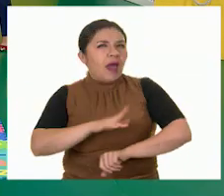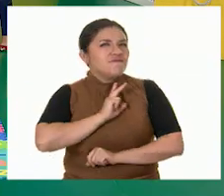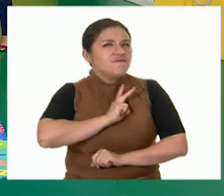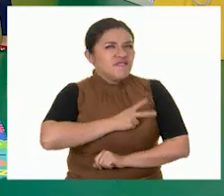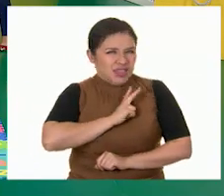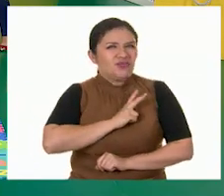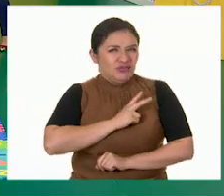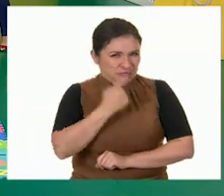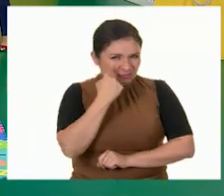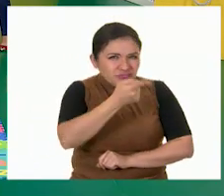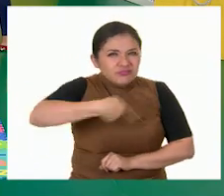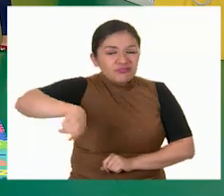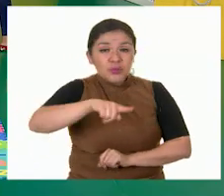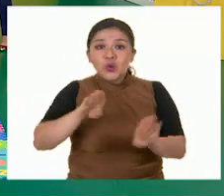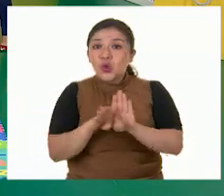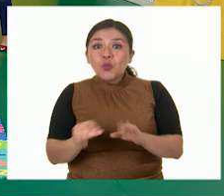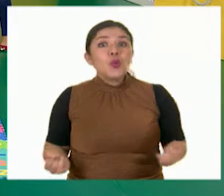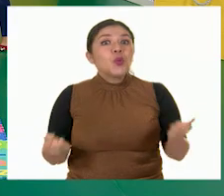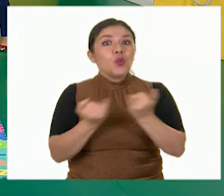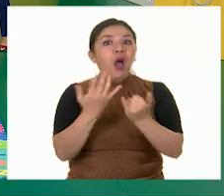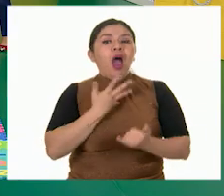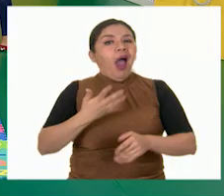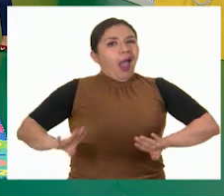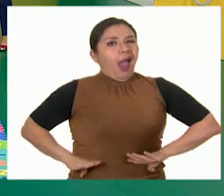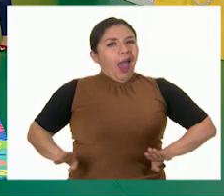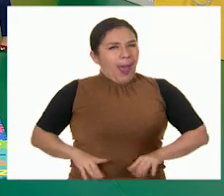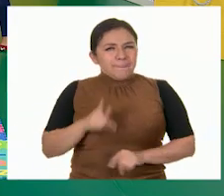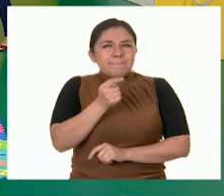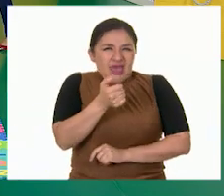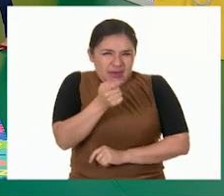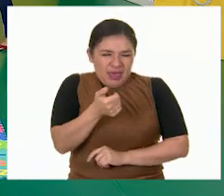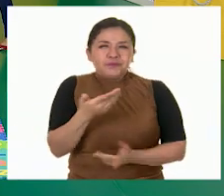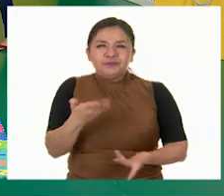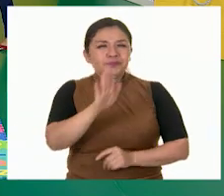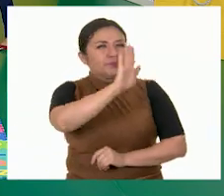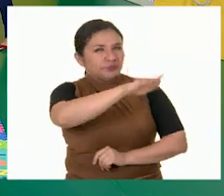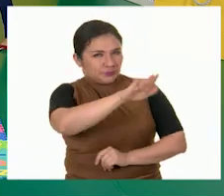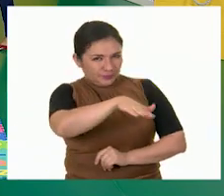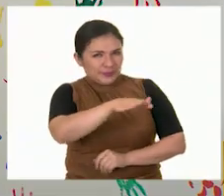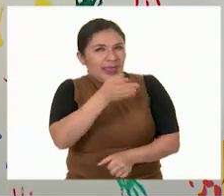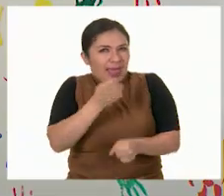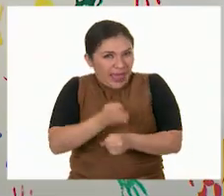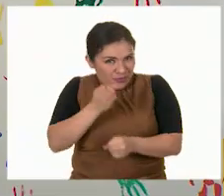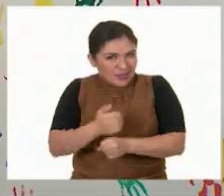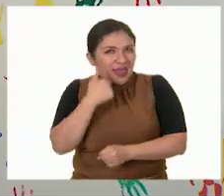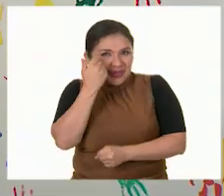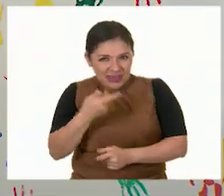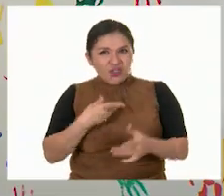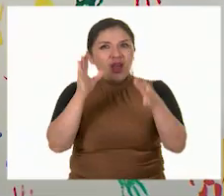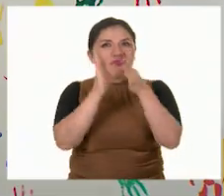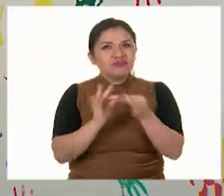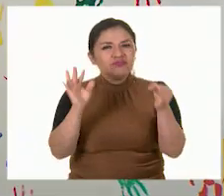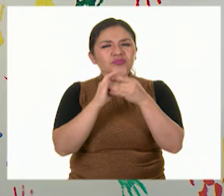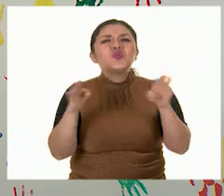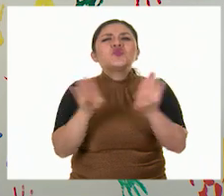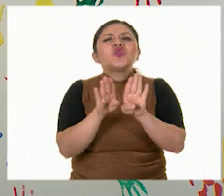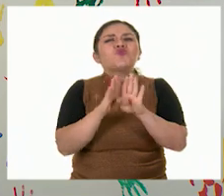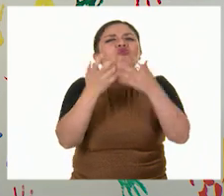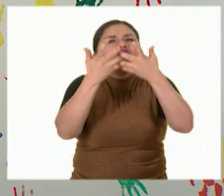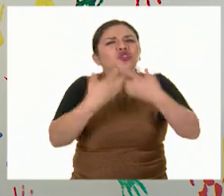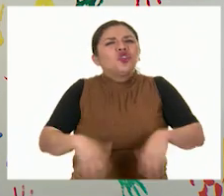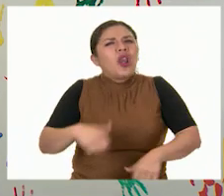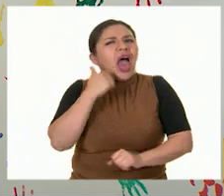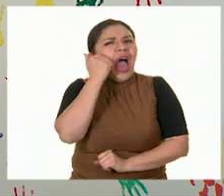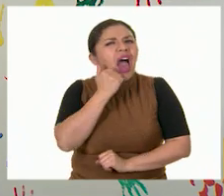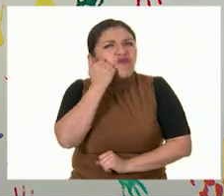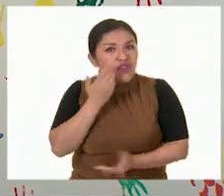que, como él, comparten las mismas características. Oye, ¿te parece si explicamos cómo funciona el jabón?